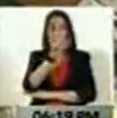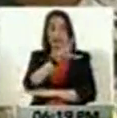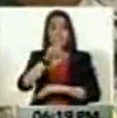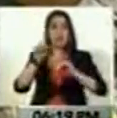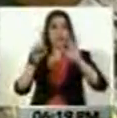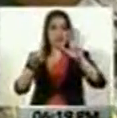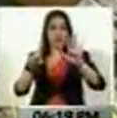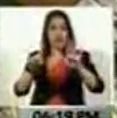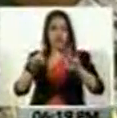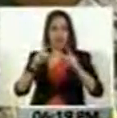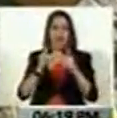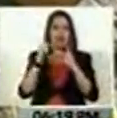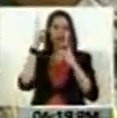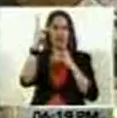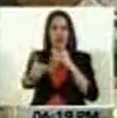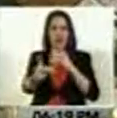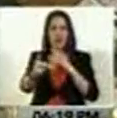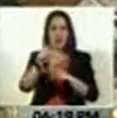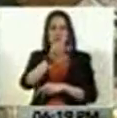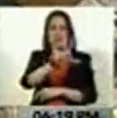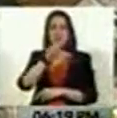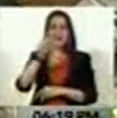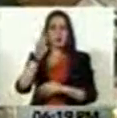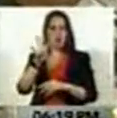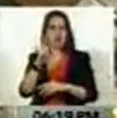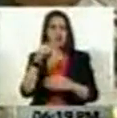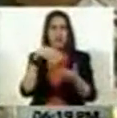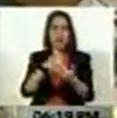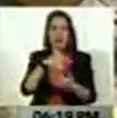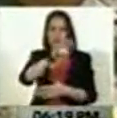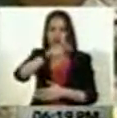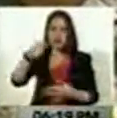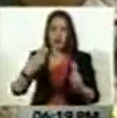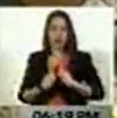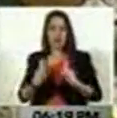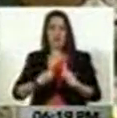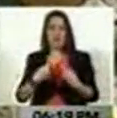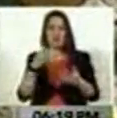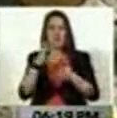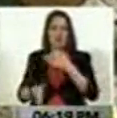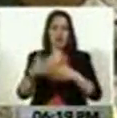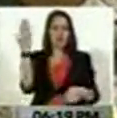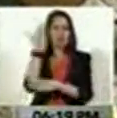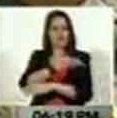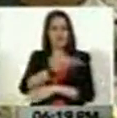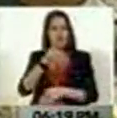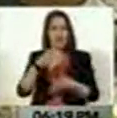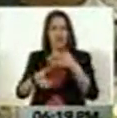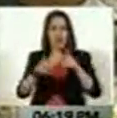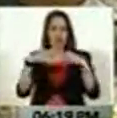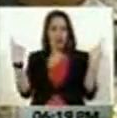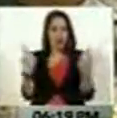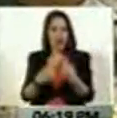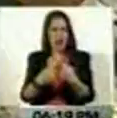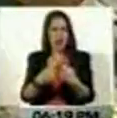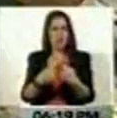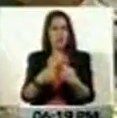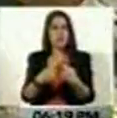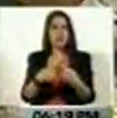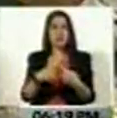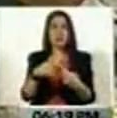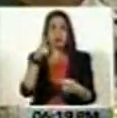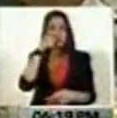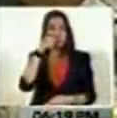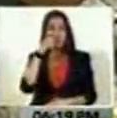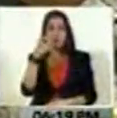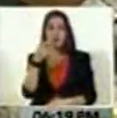kilómetros cuadrados, más de 34.000 habitantes, y los delitos más comunes en las microáreas que hemos identificado de acuerdo al